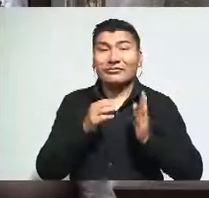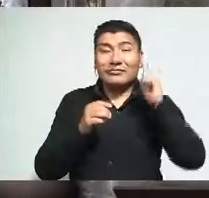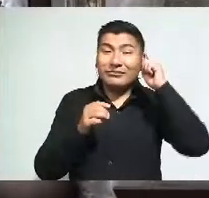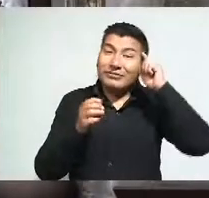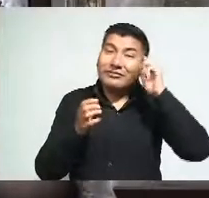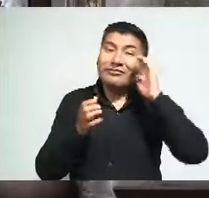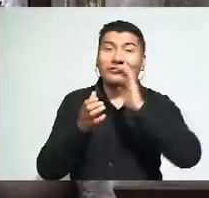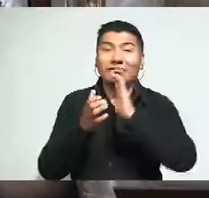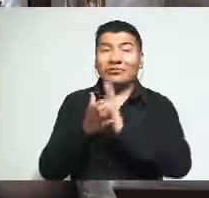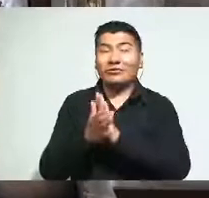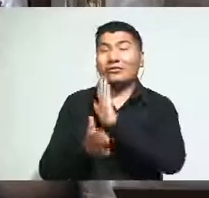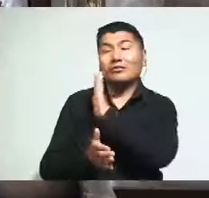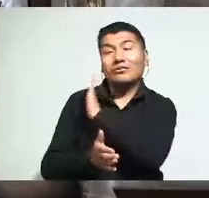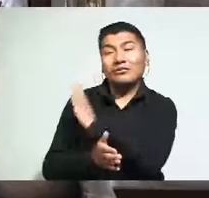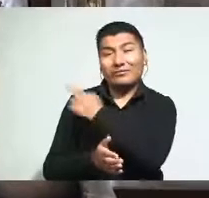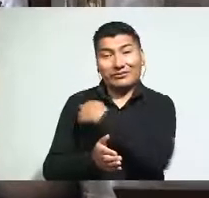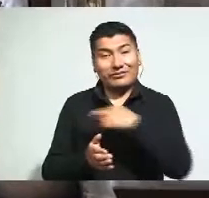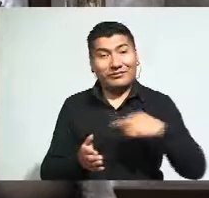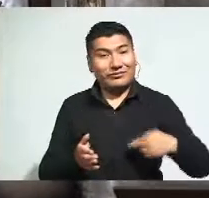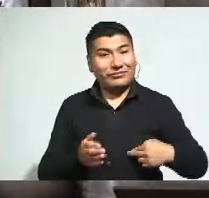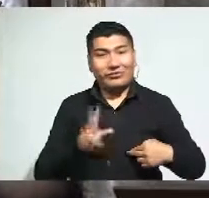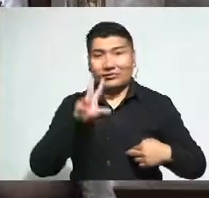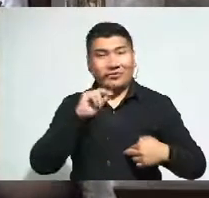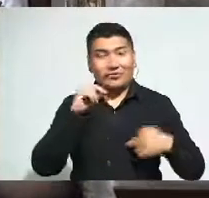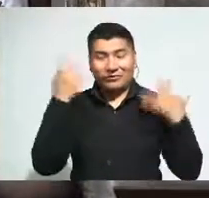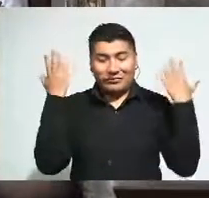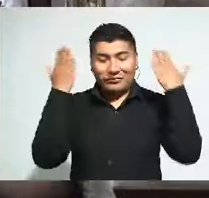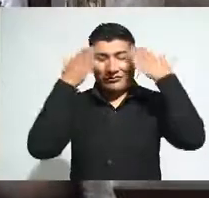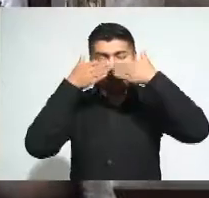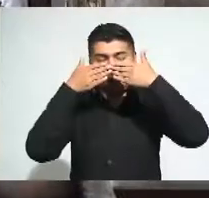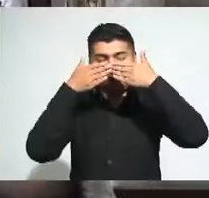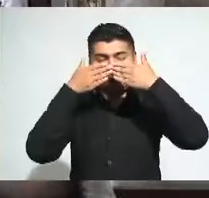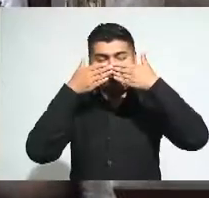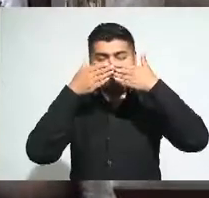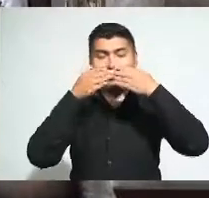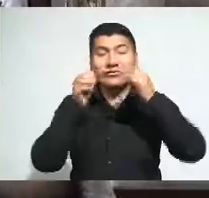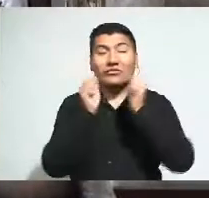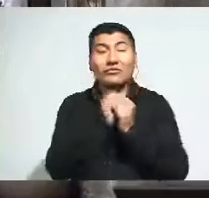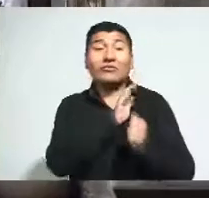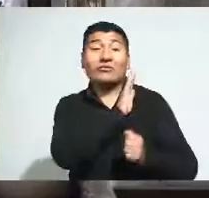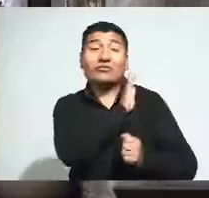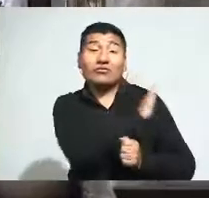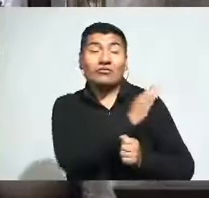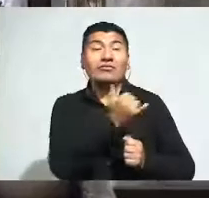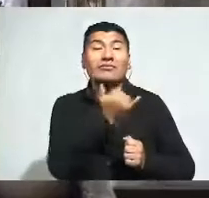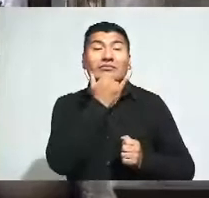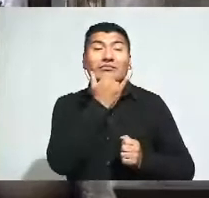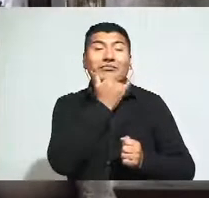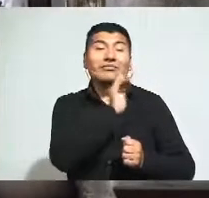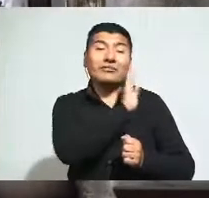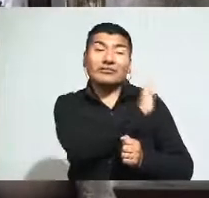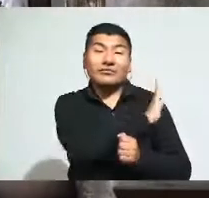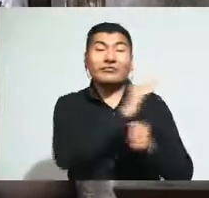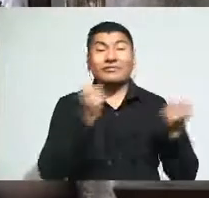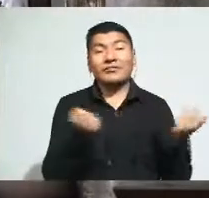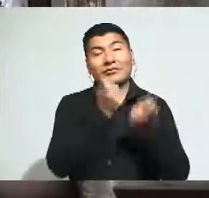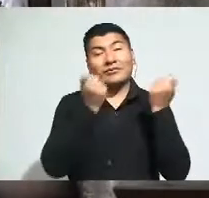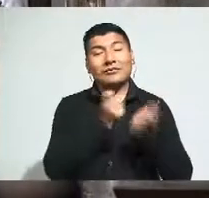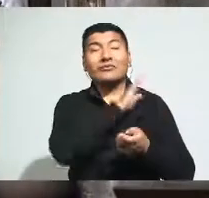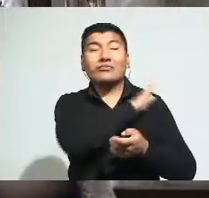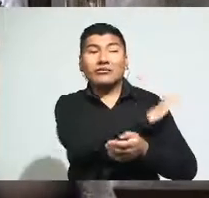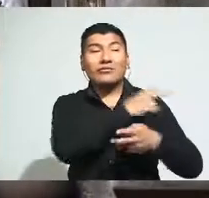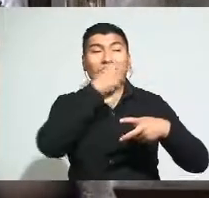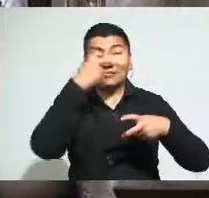su reino y no se cerró a sí mismo sino que con sus errores sus pecados y sus